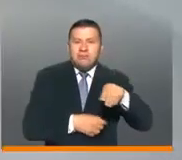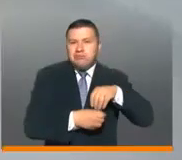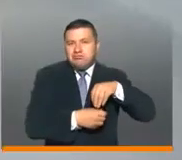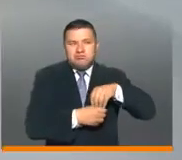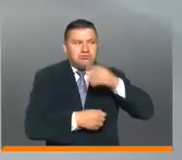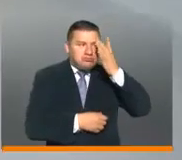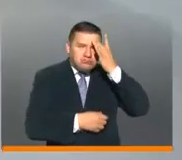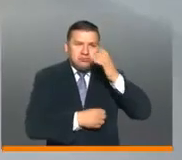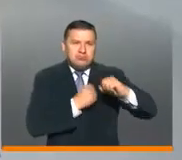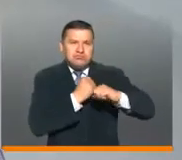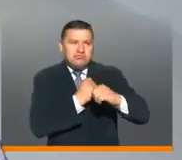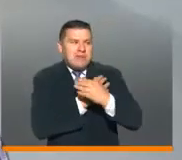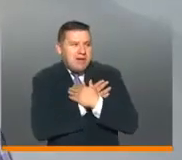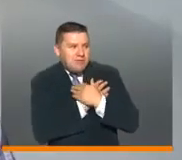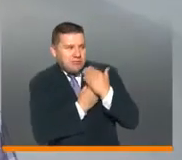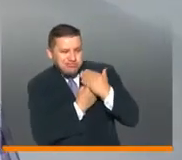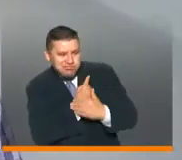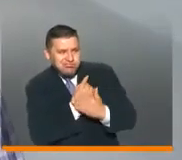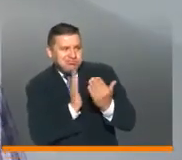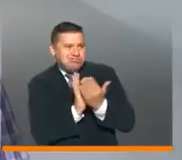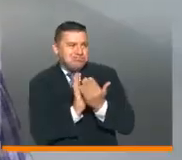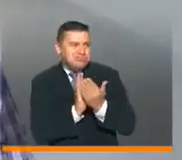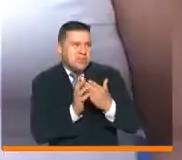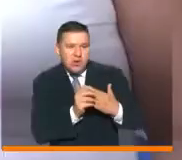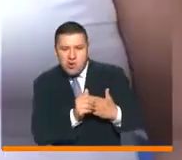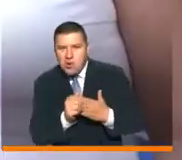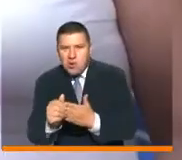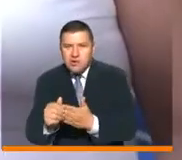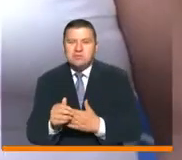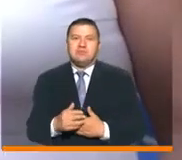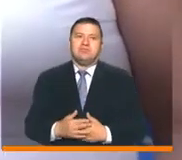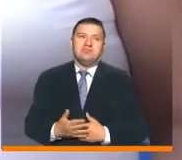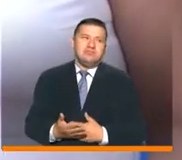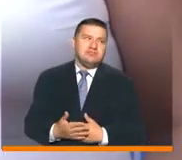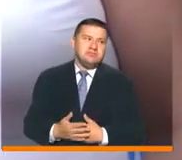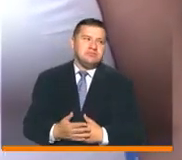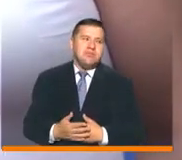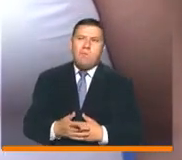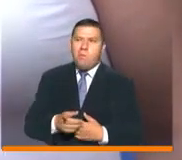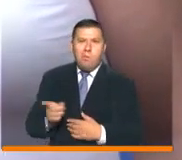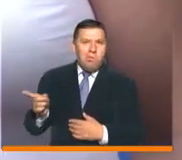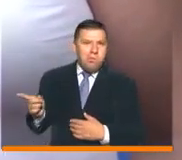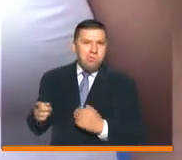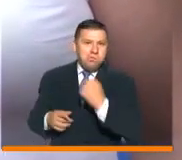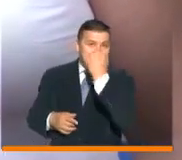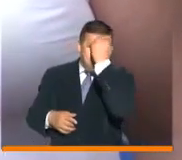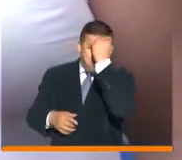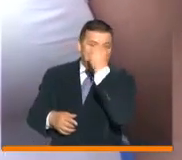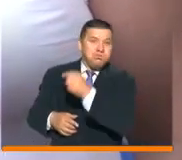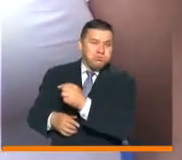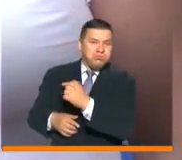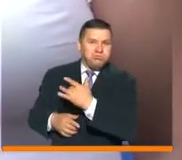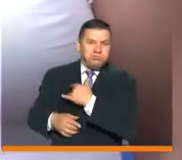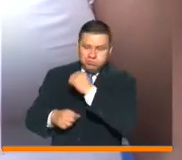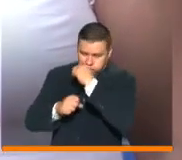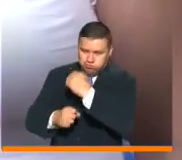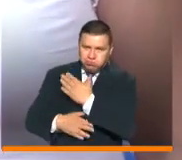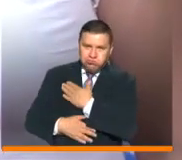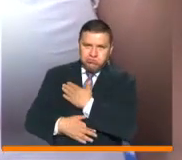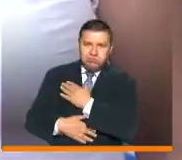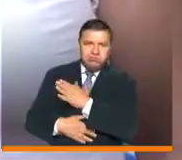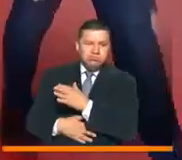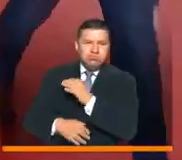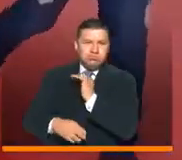aquí reciben afecto, reciben orientación, porque contamos con un cuerpo docente que tiene sentido de pertenencia por